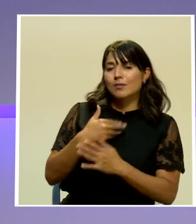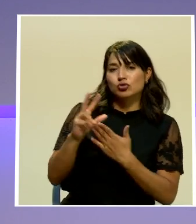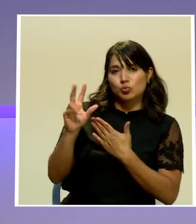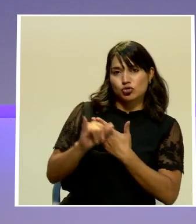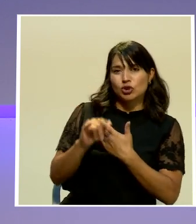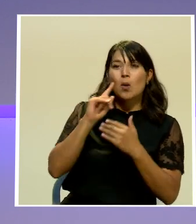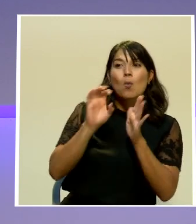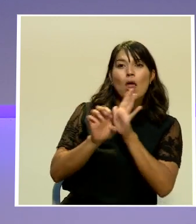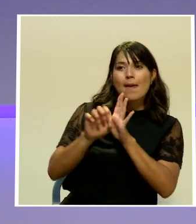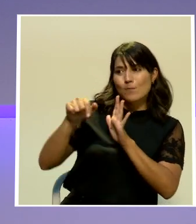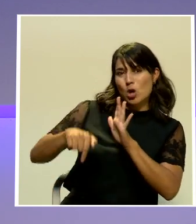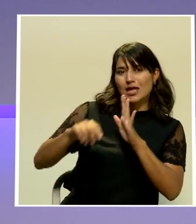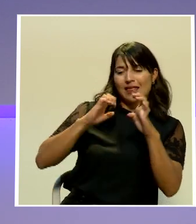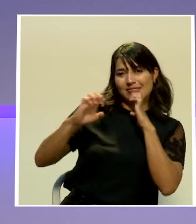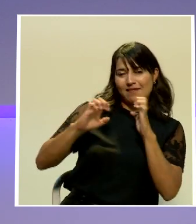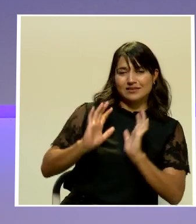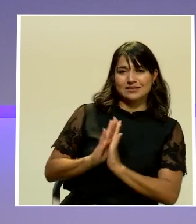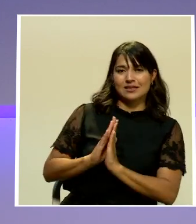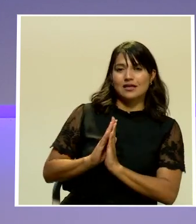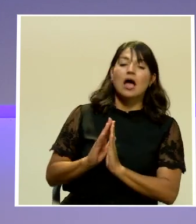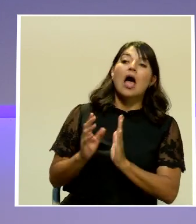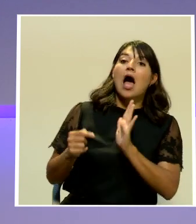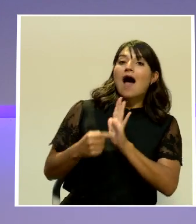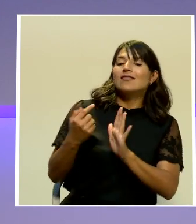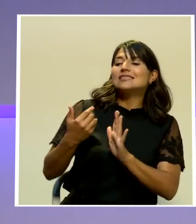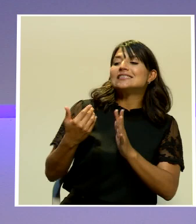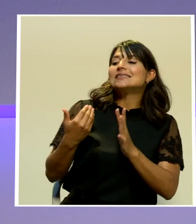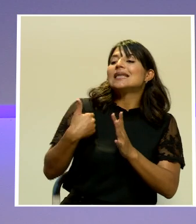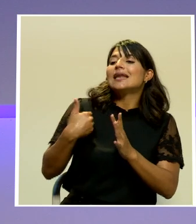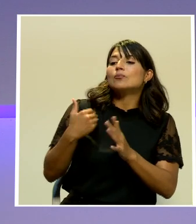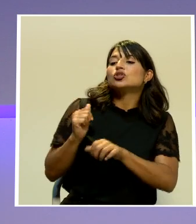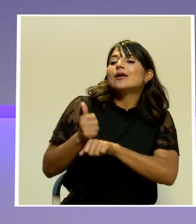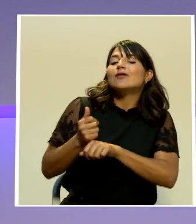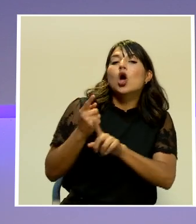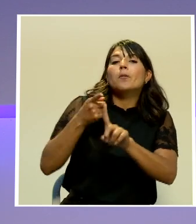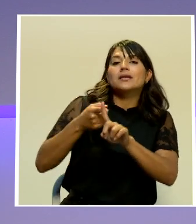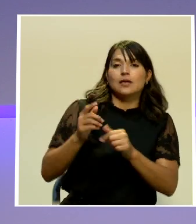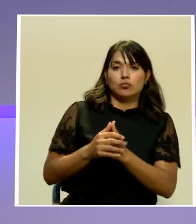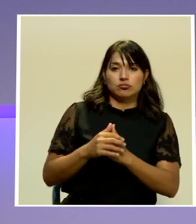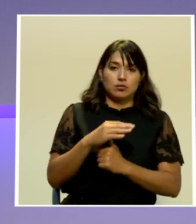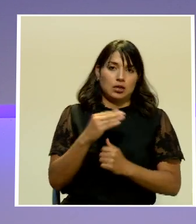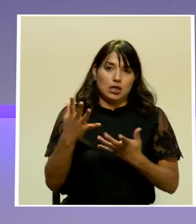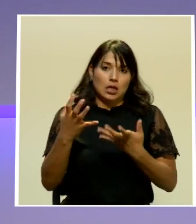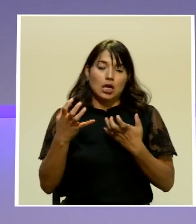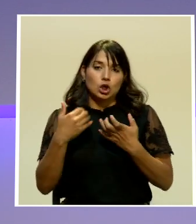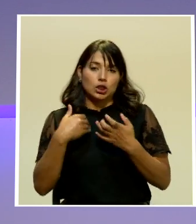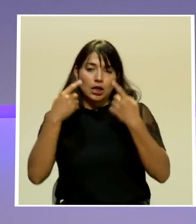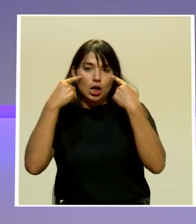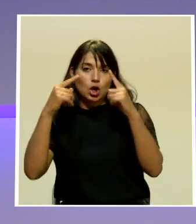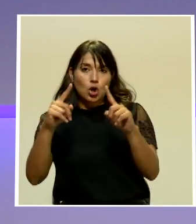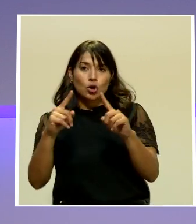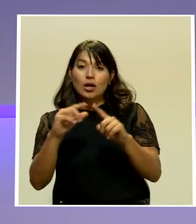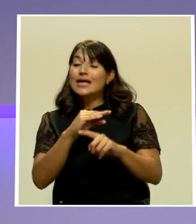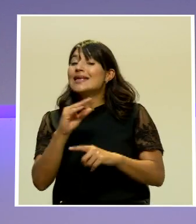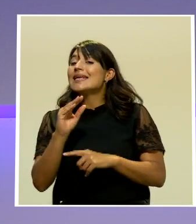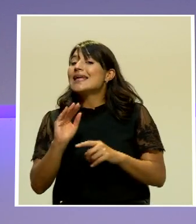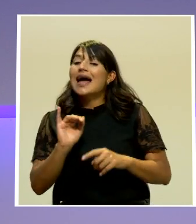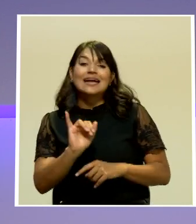nosotros tenemos objetivos y queremos resultados. Entonces, la vida no es tan